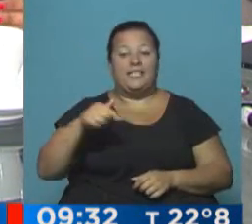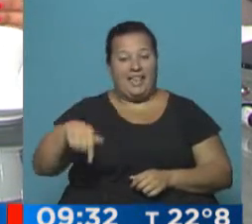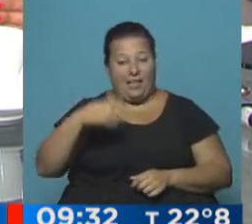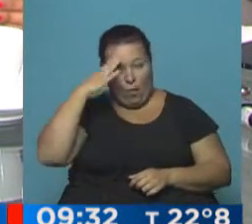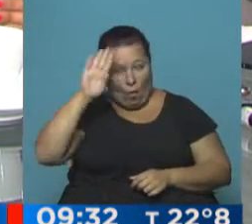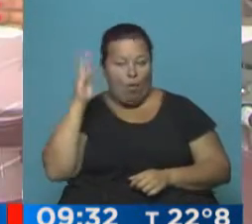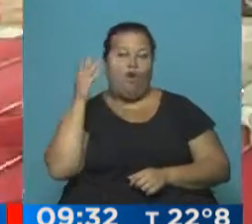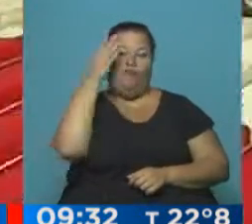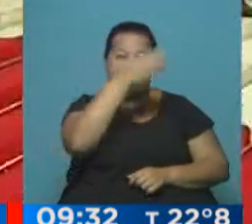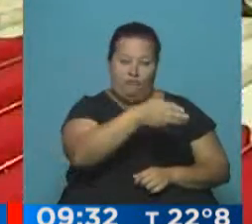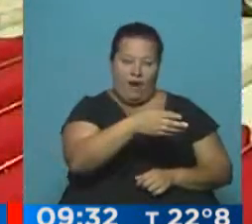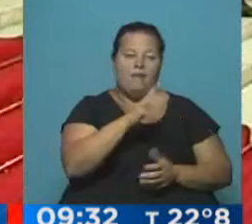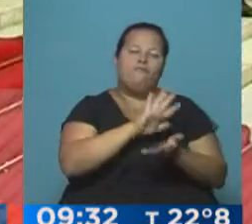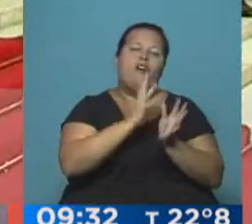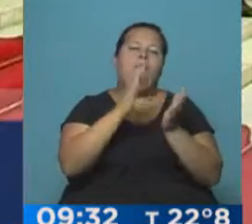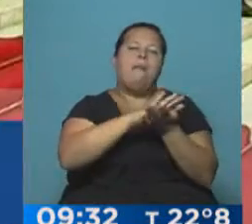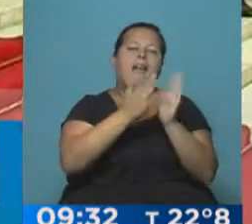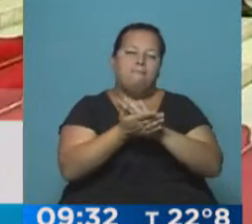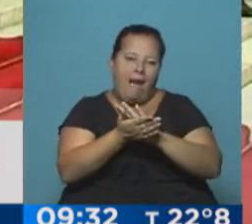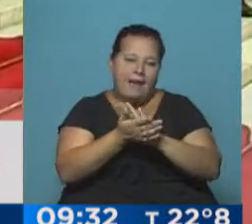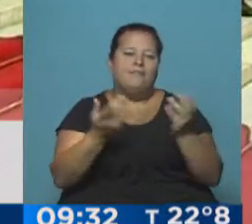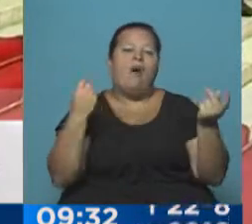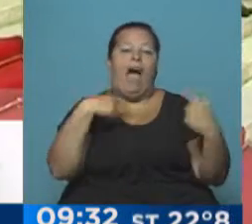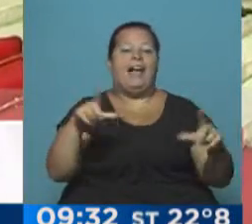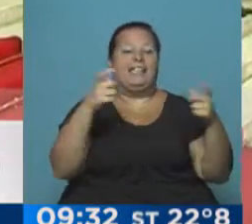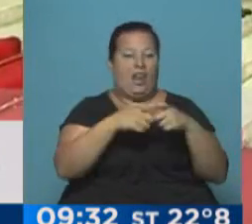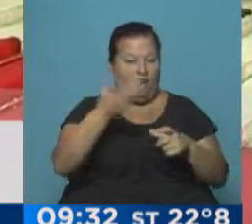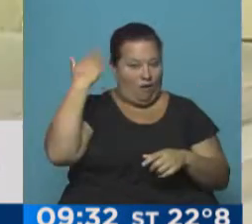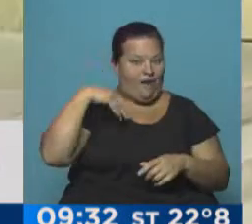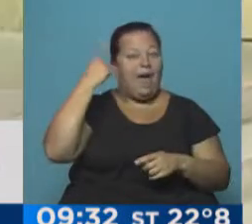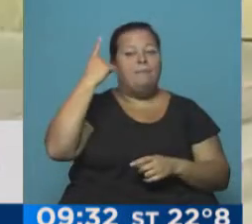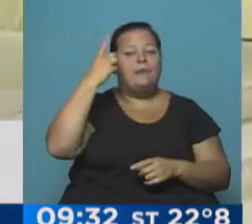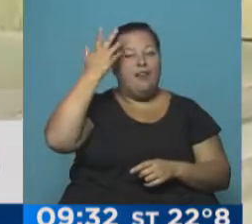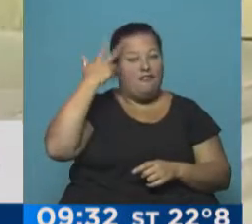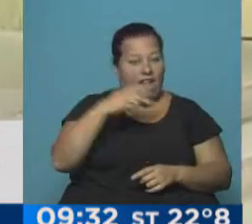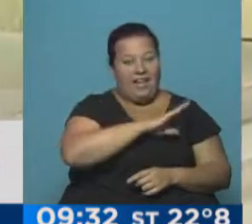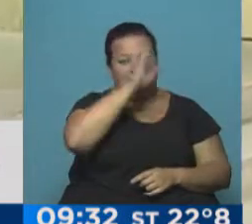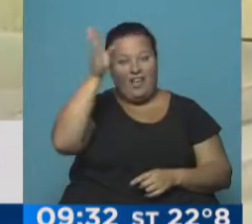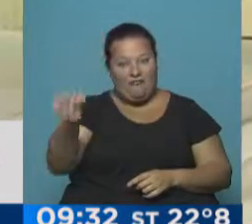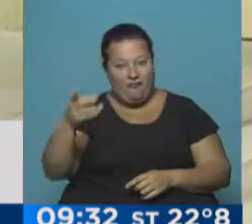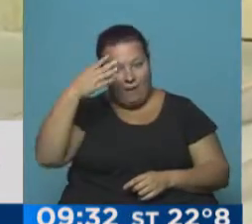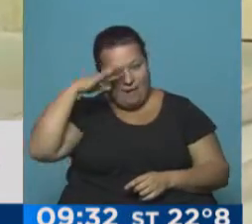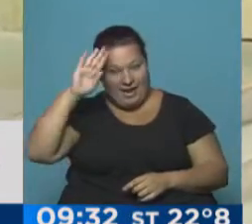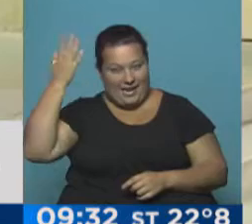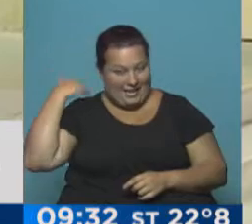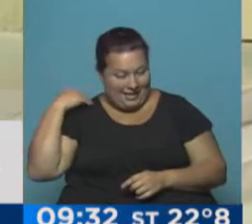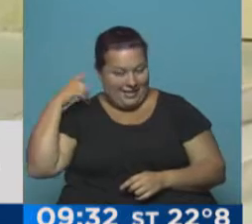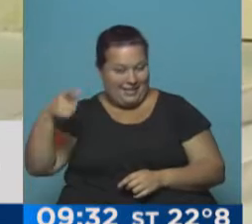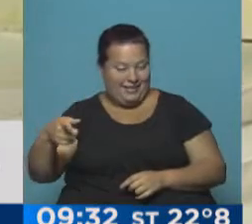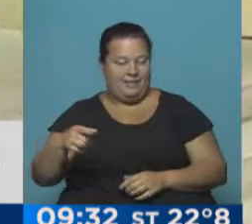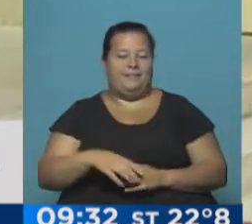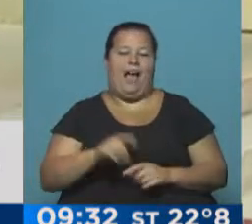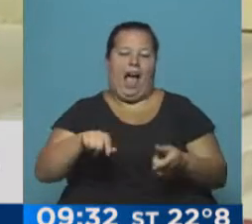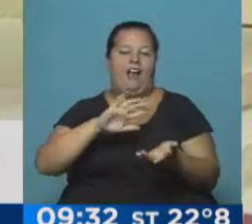estuvo allí devolviendo de alguna manera la reunión que había la visita que había hecho françois hollande meses atrás a suelo